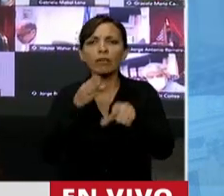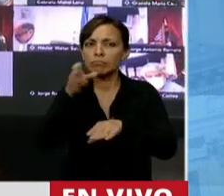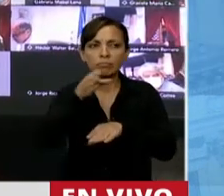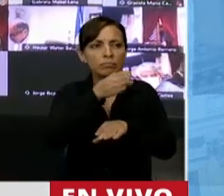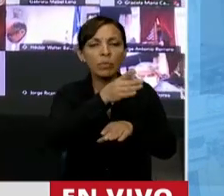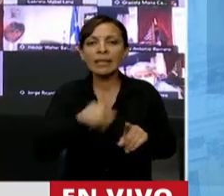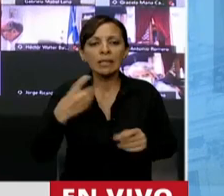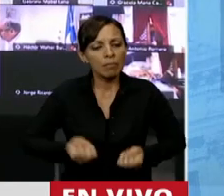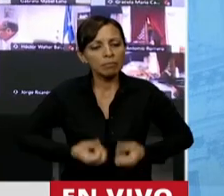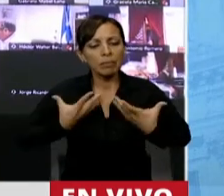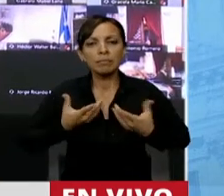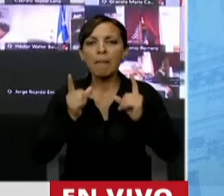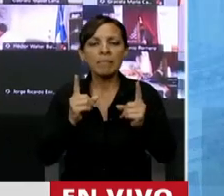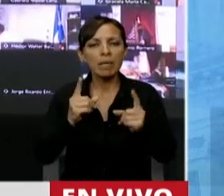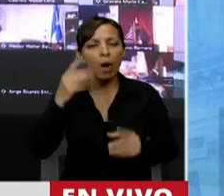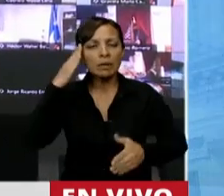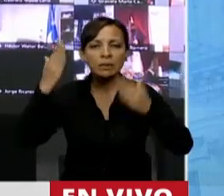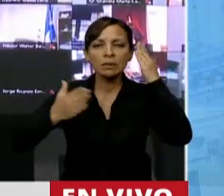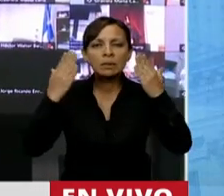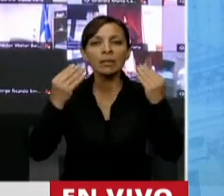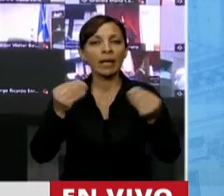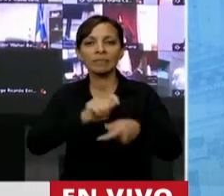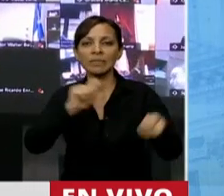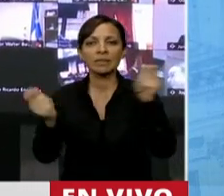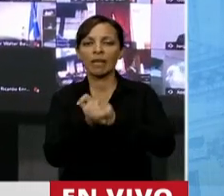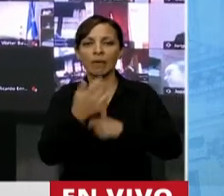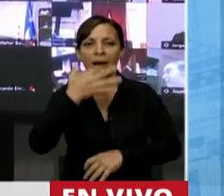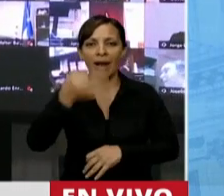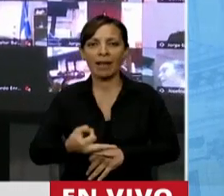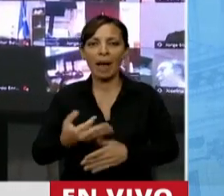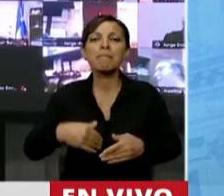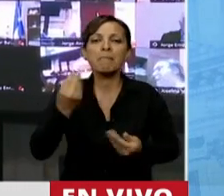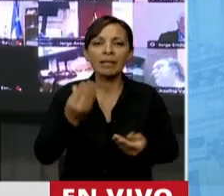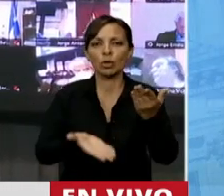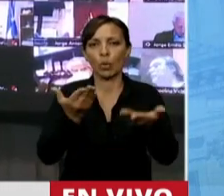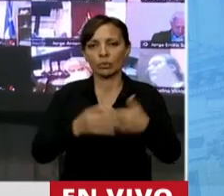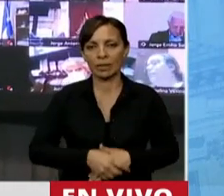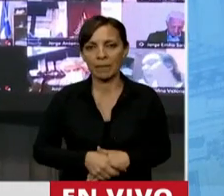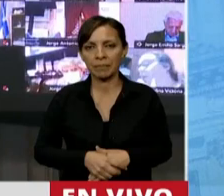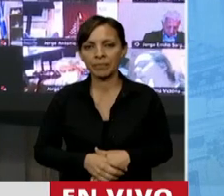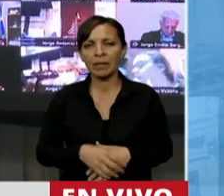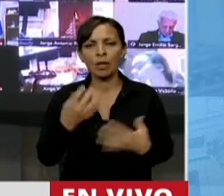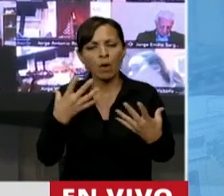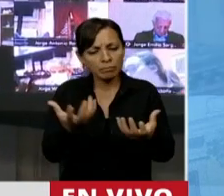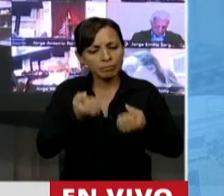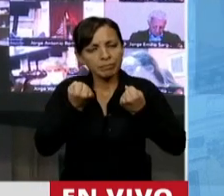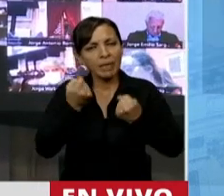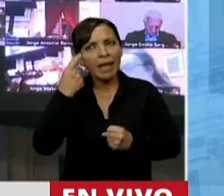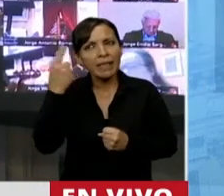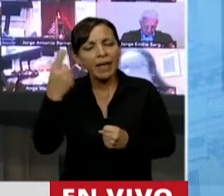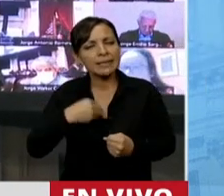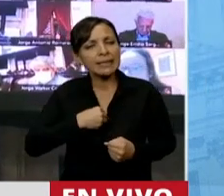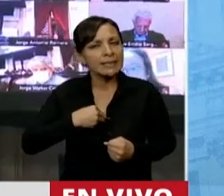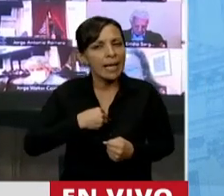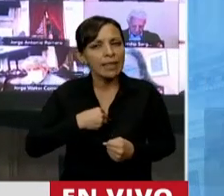trincheras, siempre motivados por la misma ambición, que es transformar la realidad en una realidad más justa, haciendo propia esa idea de